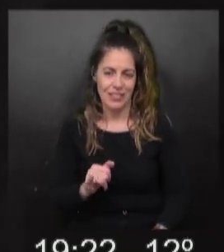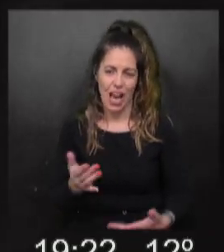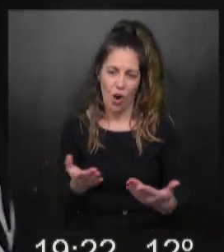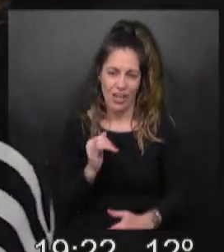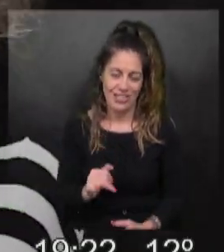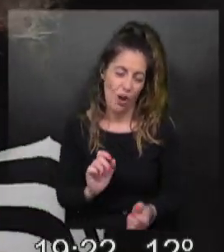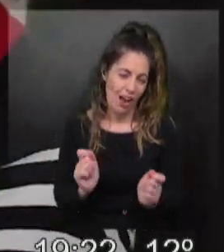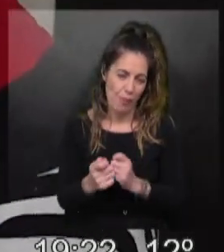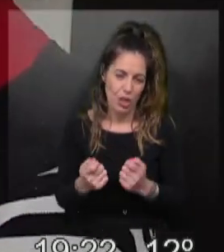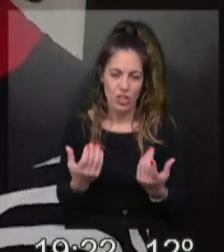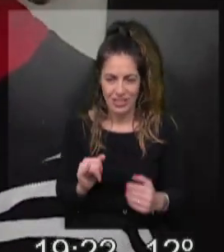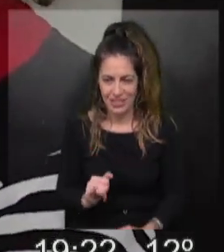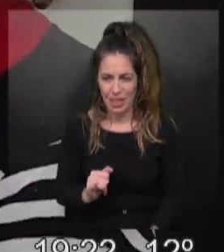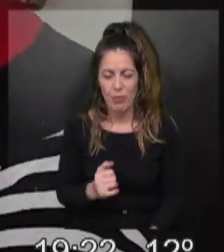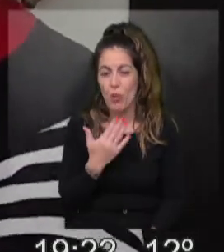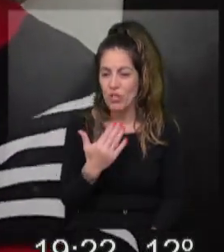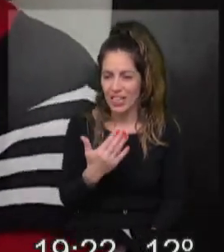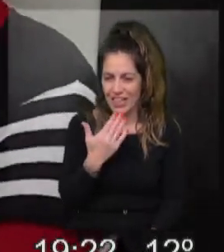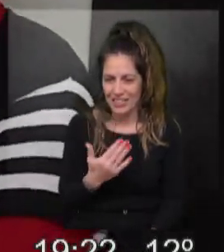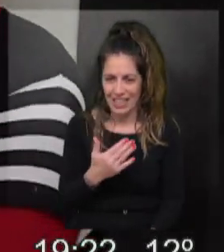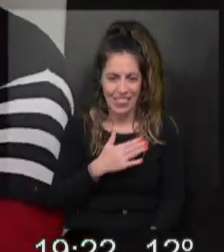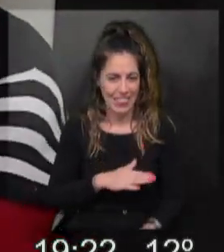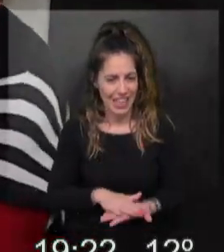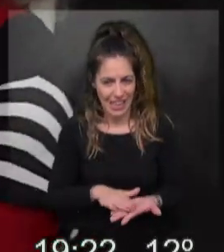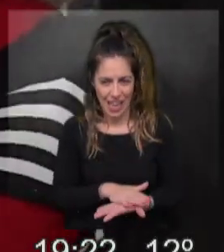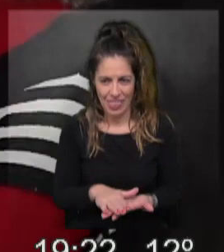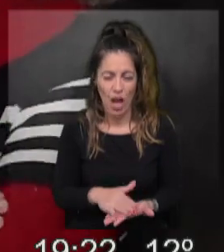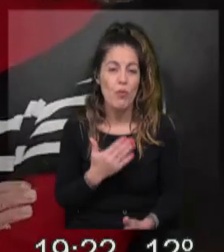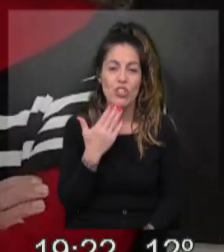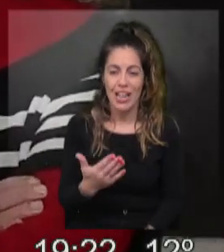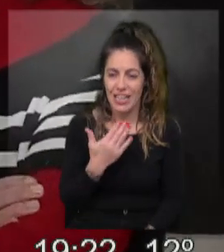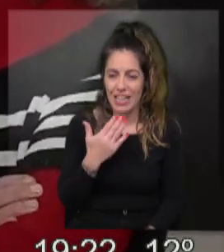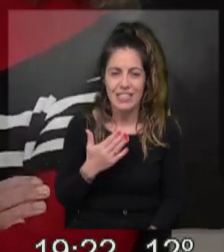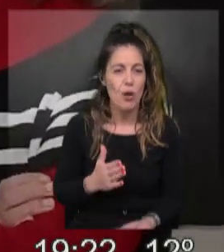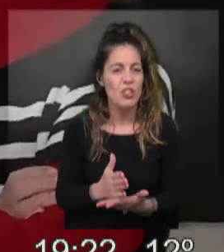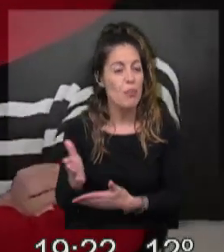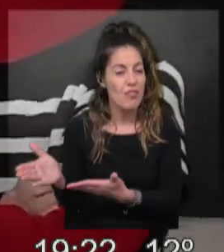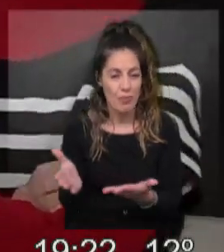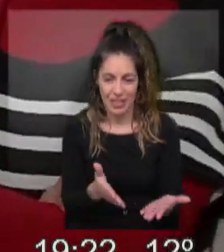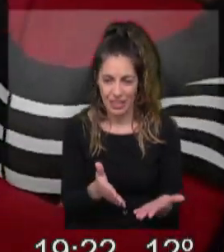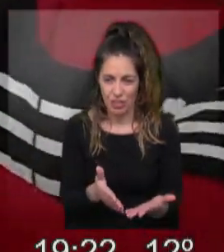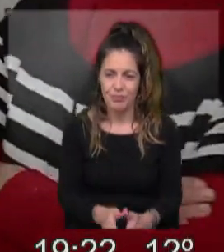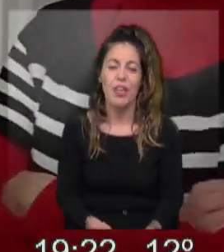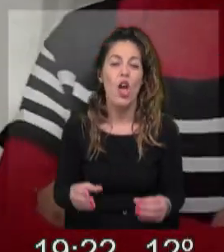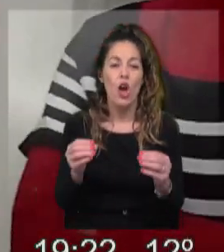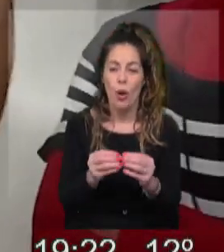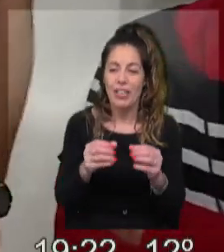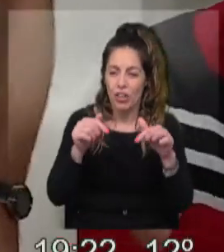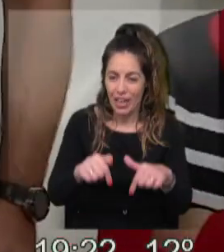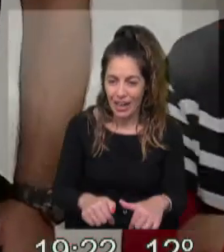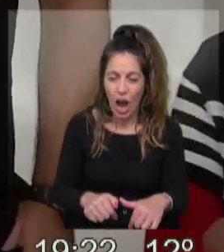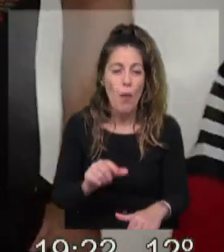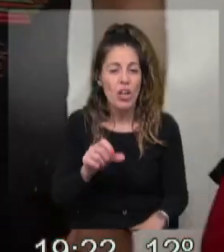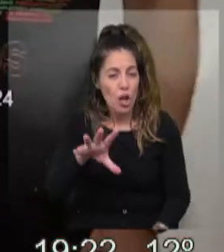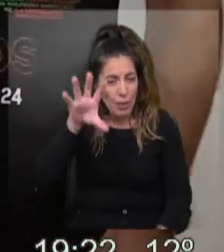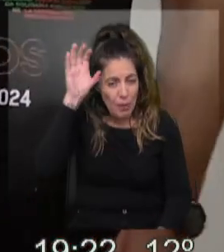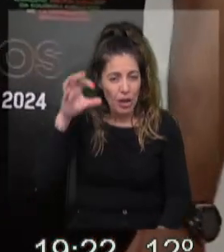Bueno Nina Muchas gracias de nada nada Gracias Gonzalo Muchas gracias Y como siempre bienvenido bueno compañeros desde aquí con un poquito